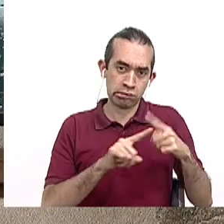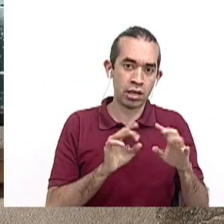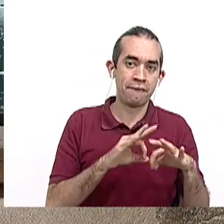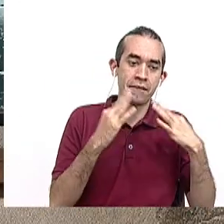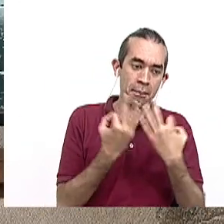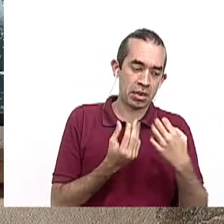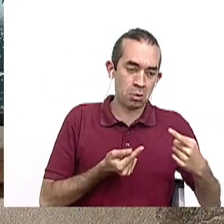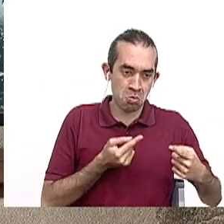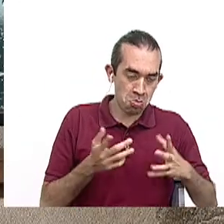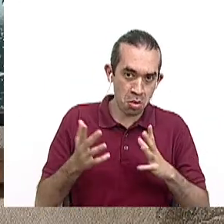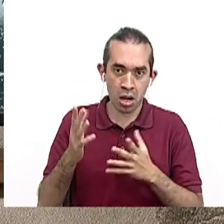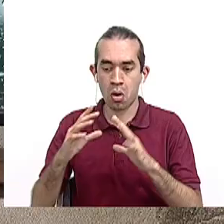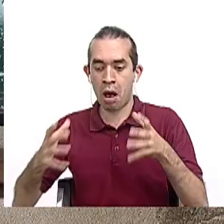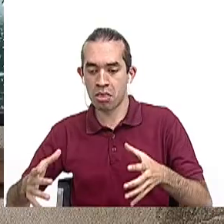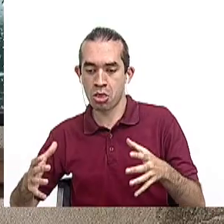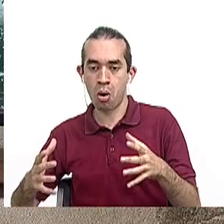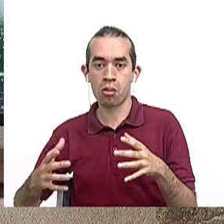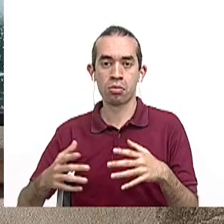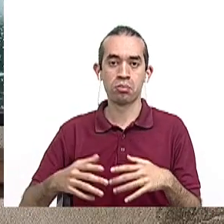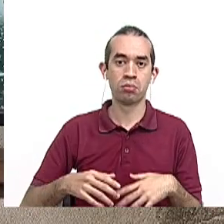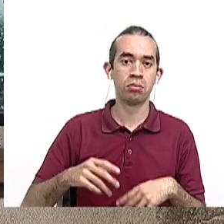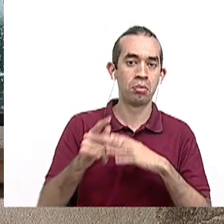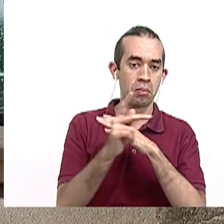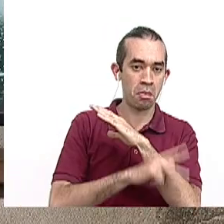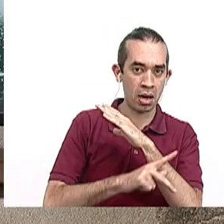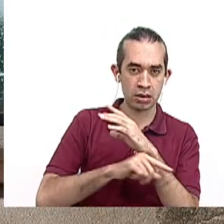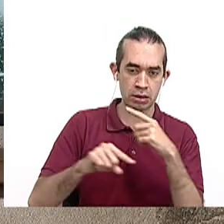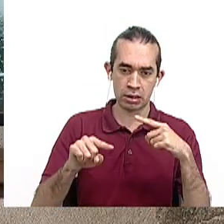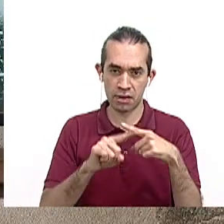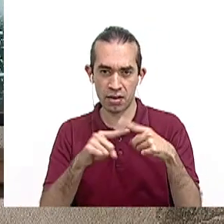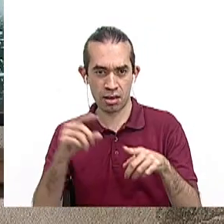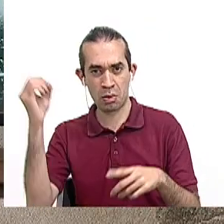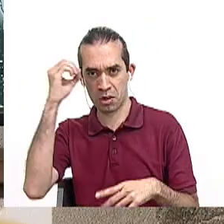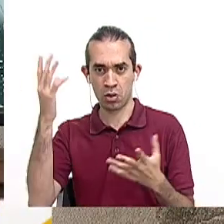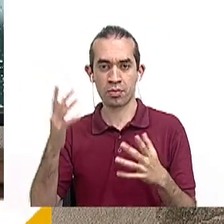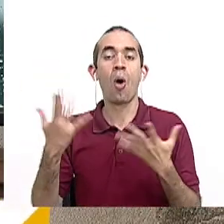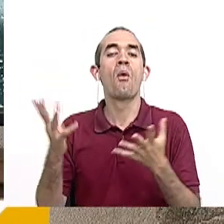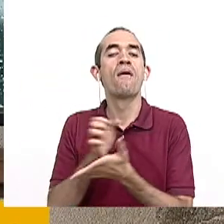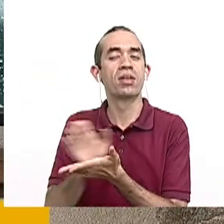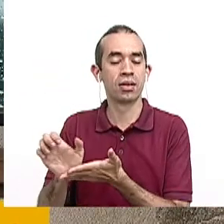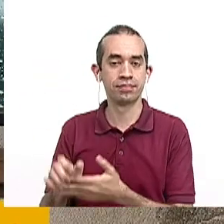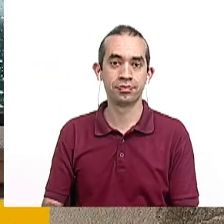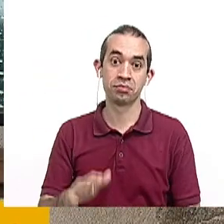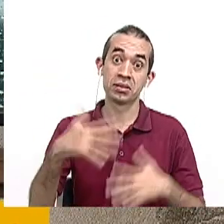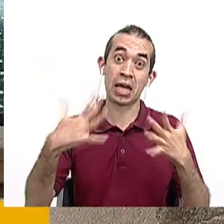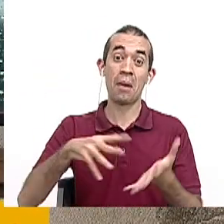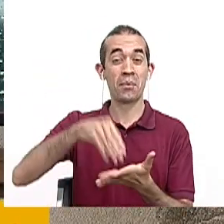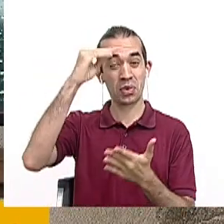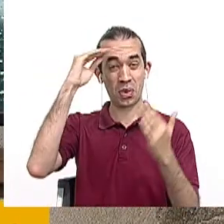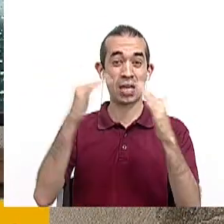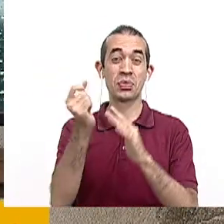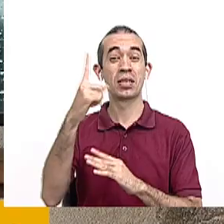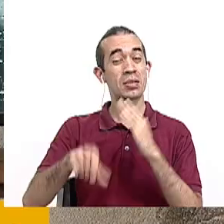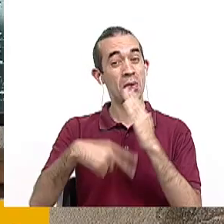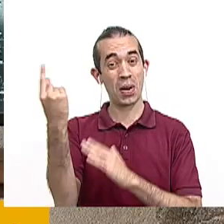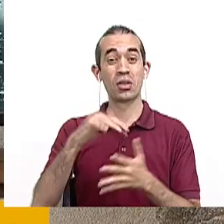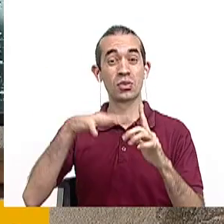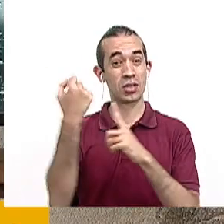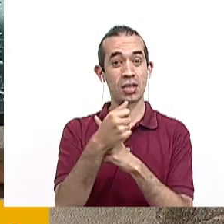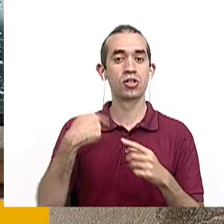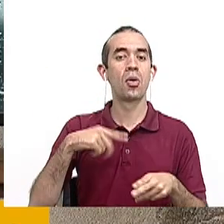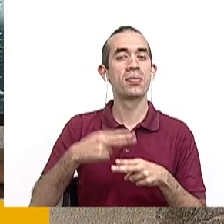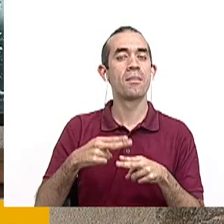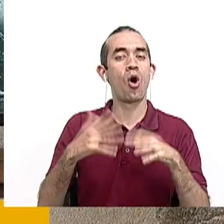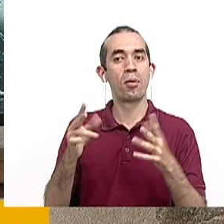familia, de un cantón y de un país? Esto fue Aprendo en Casa, 11º año, Estudios Sociales. Yo soy el profesor José Pablo Ramírez. Los